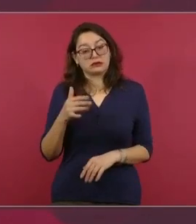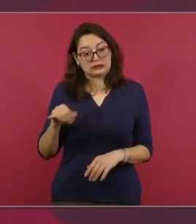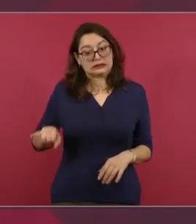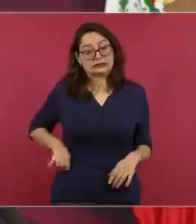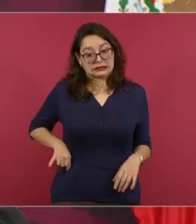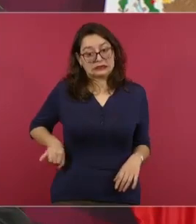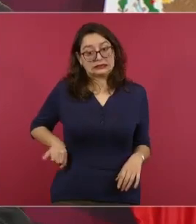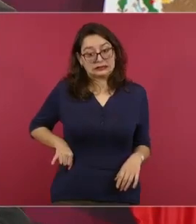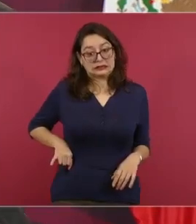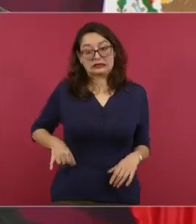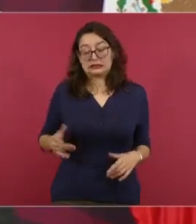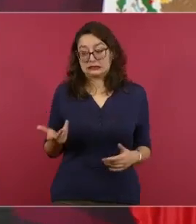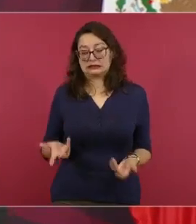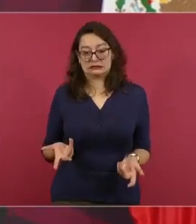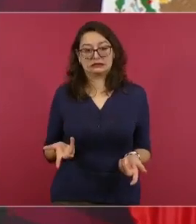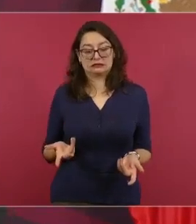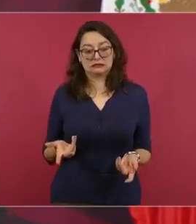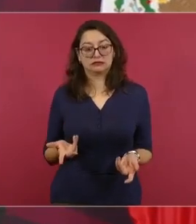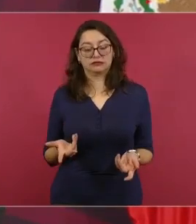y